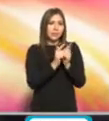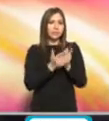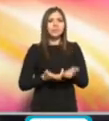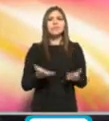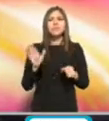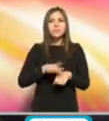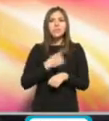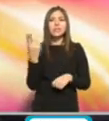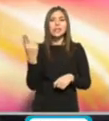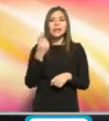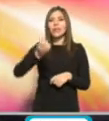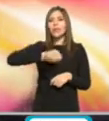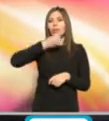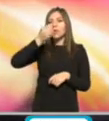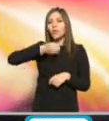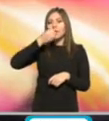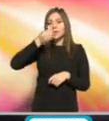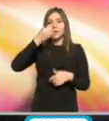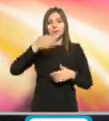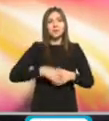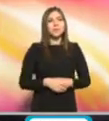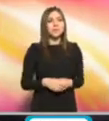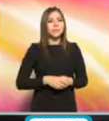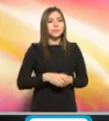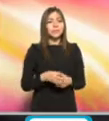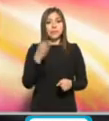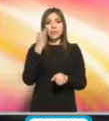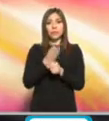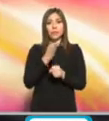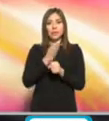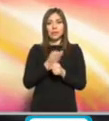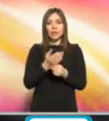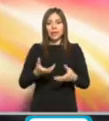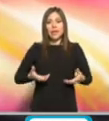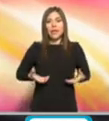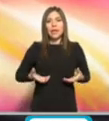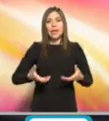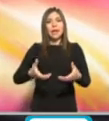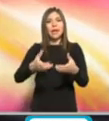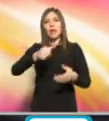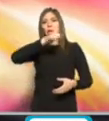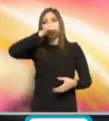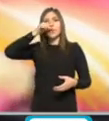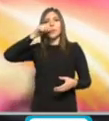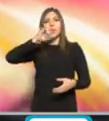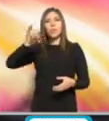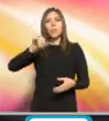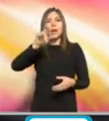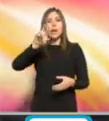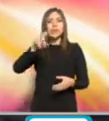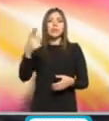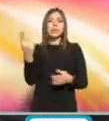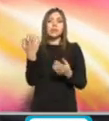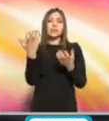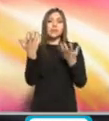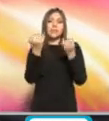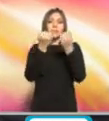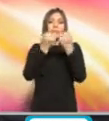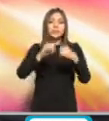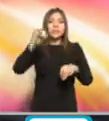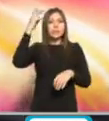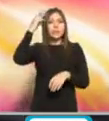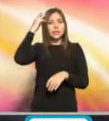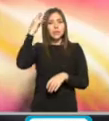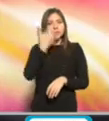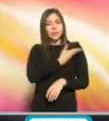oración? La actual avenida Juárez, Sí. que conocemos, fue inaugurada por Porfirio Díaz para inaugurar el monumento